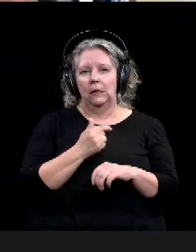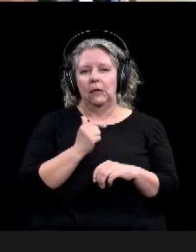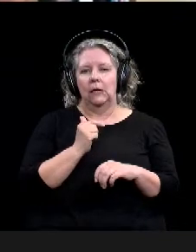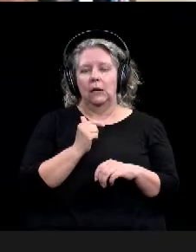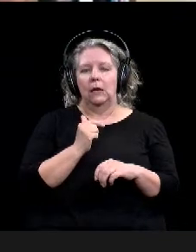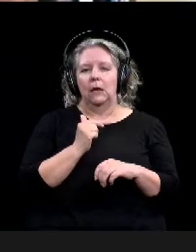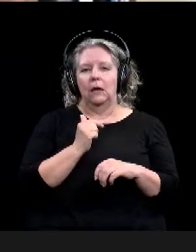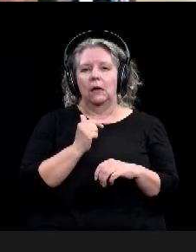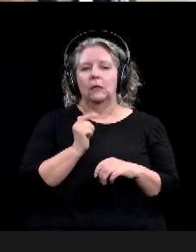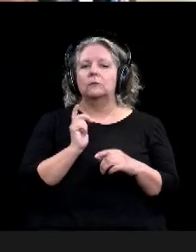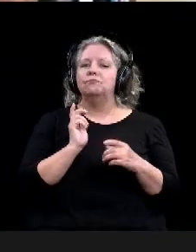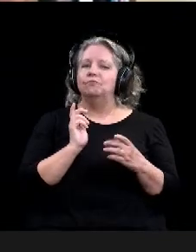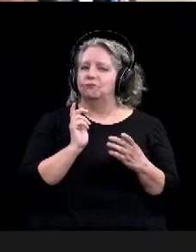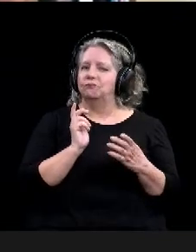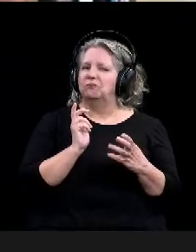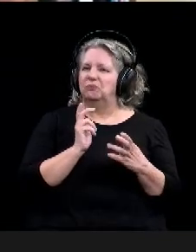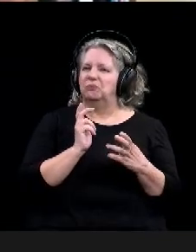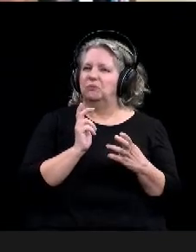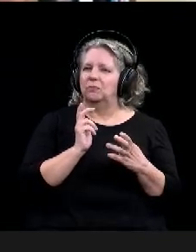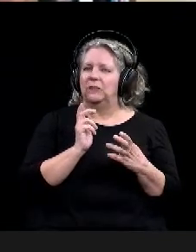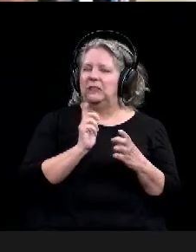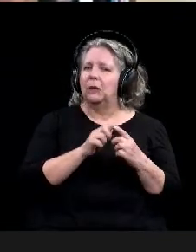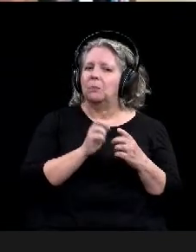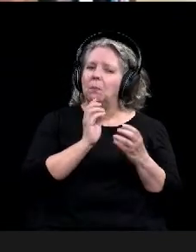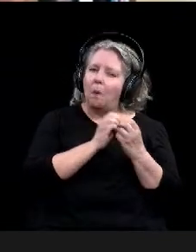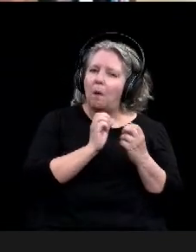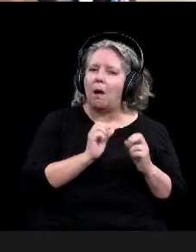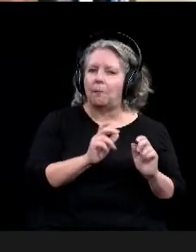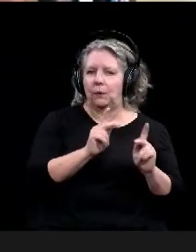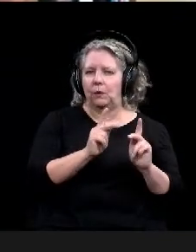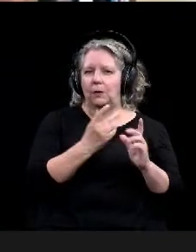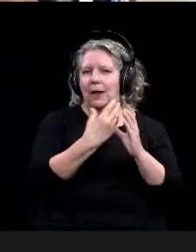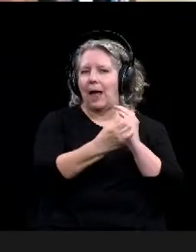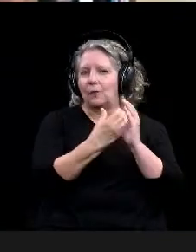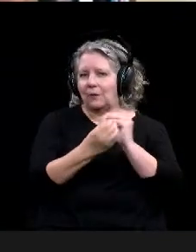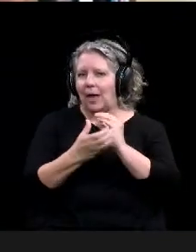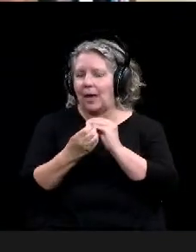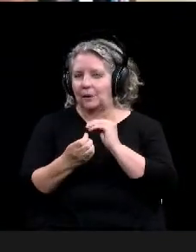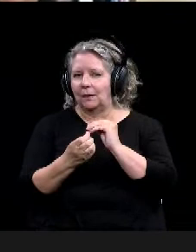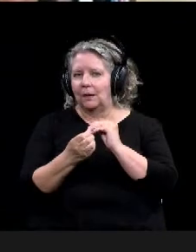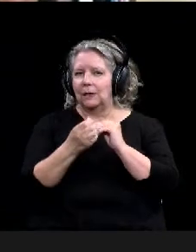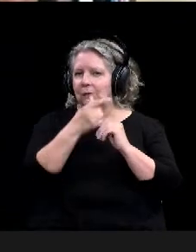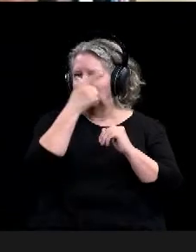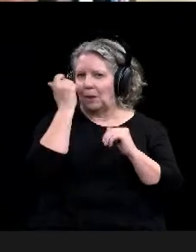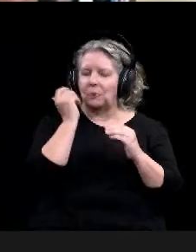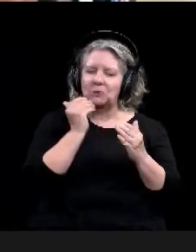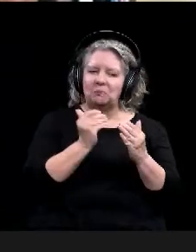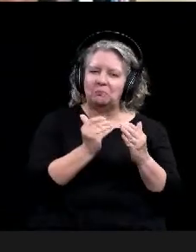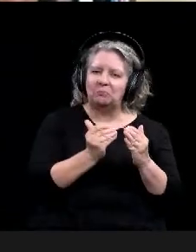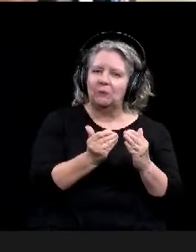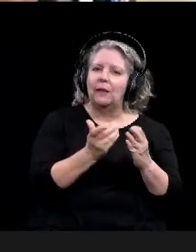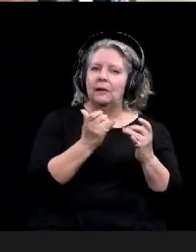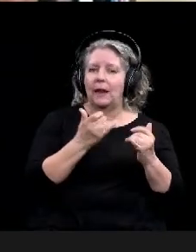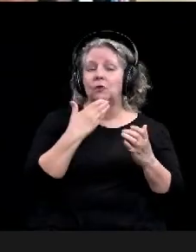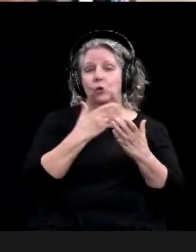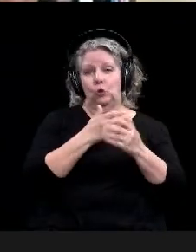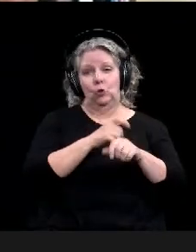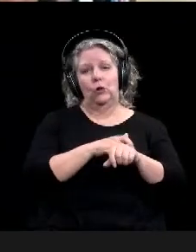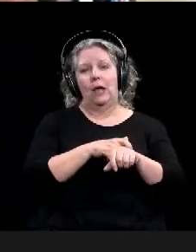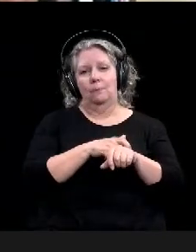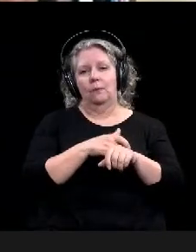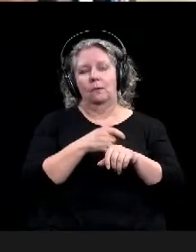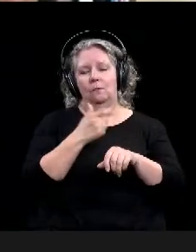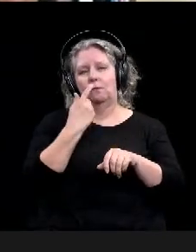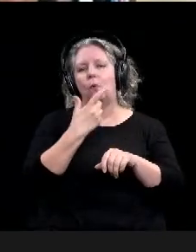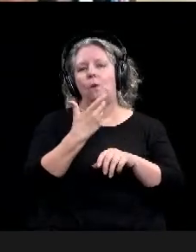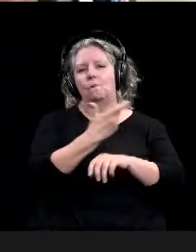haber más oportunidades para salir para afuera y ahorita es el tiempo para que se consideren a vacunarse y consideren esos